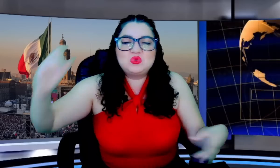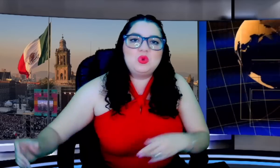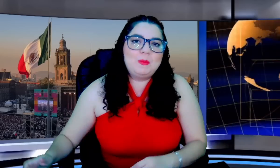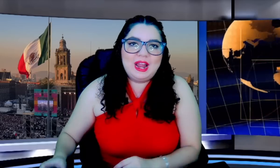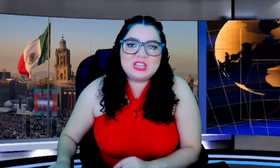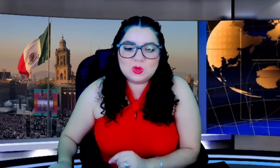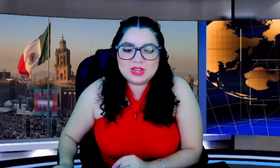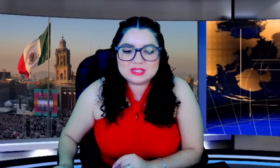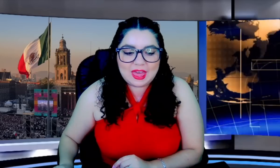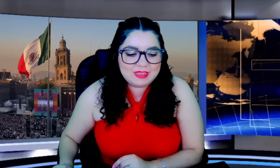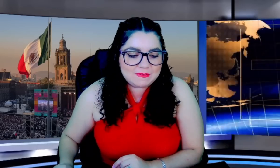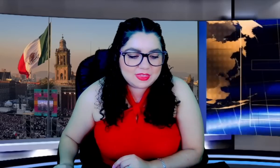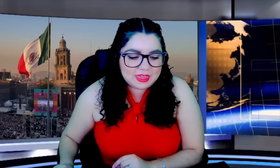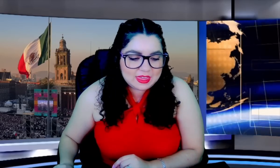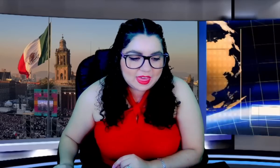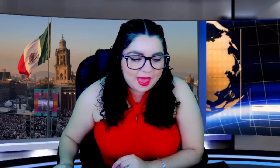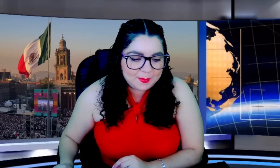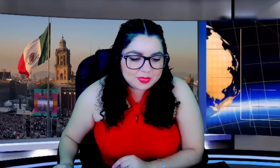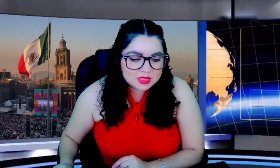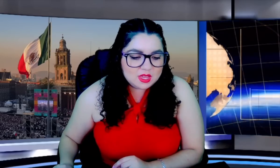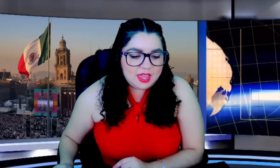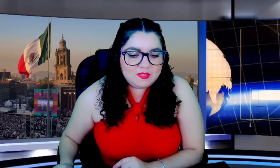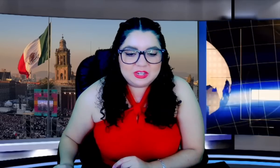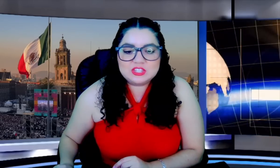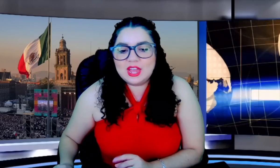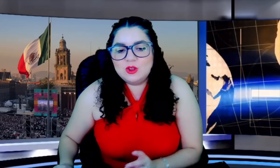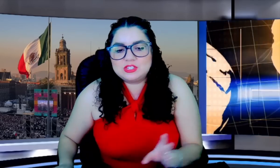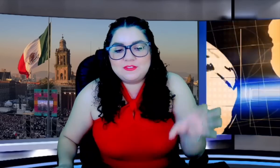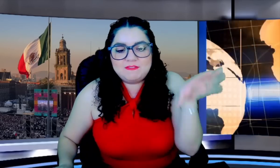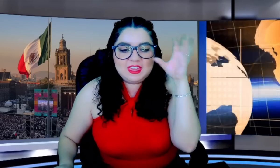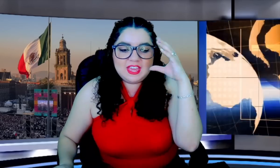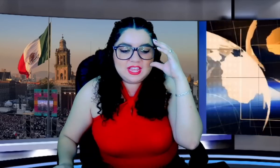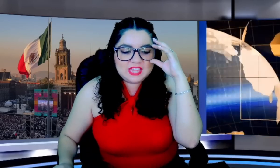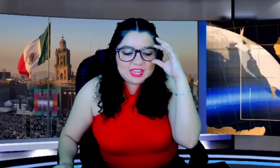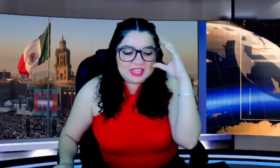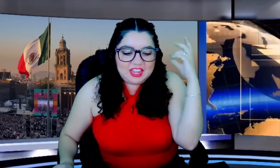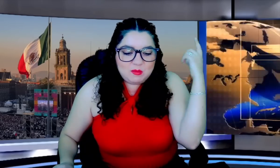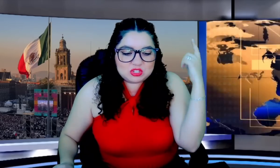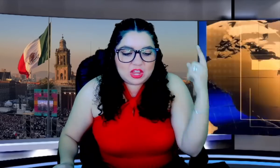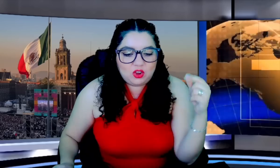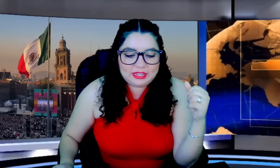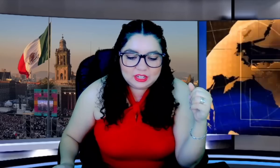su culpa la nación está dividida entre chairos y fifís y